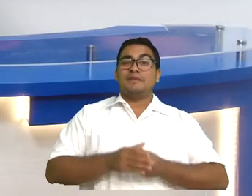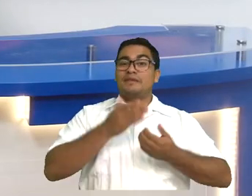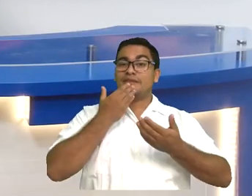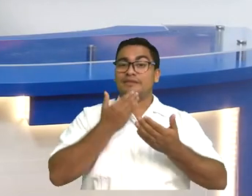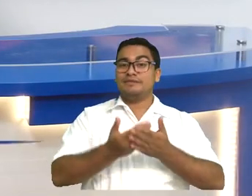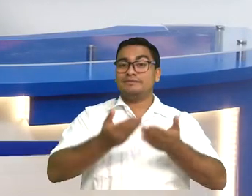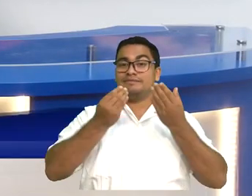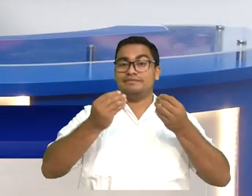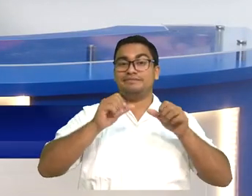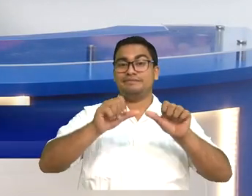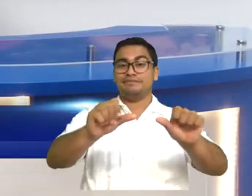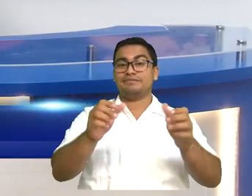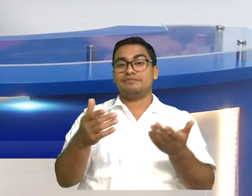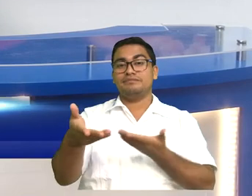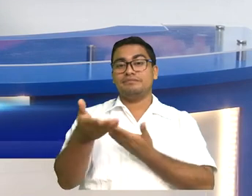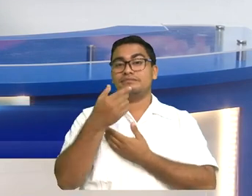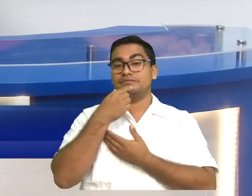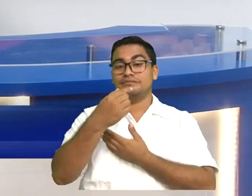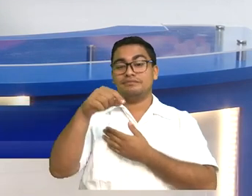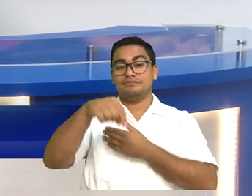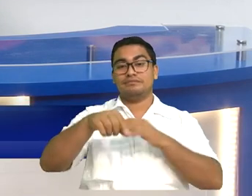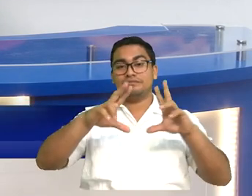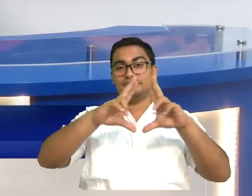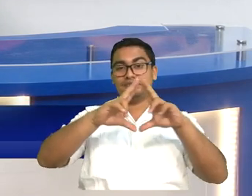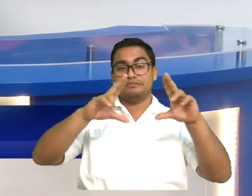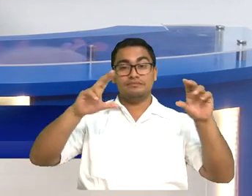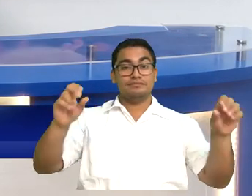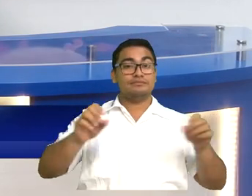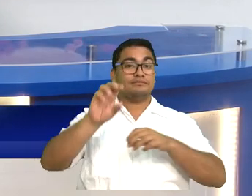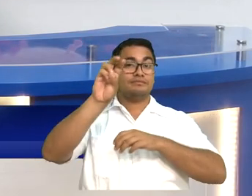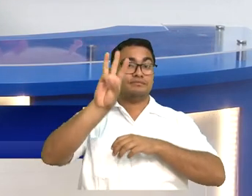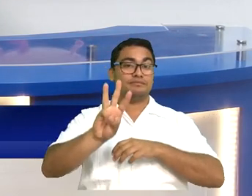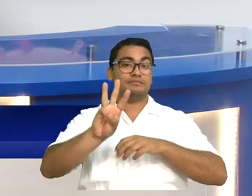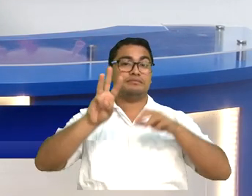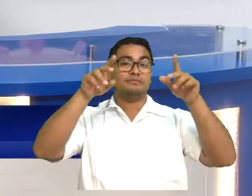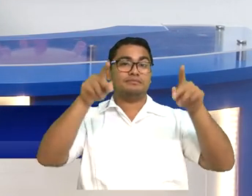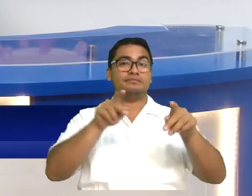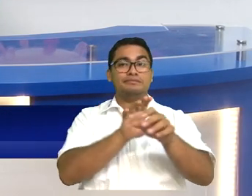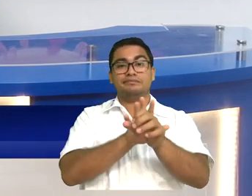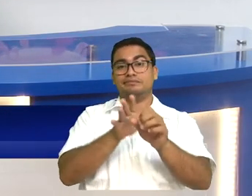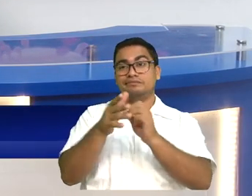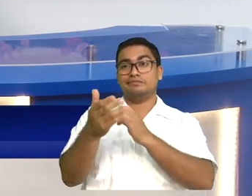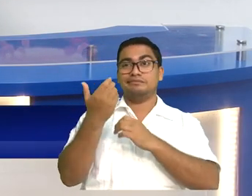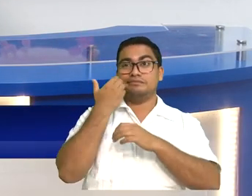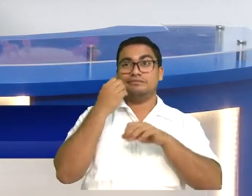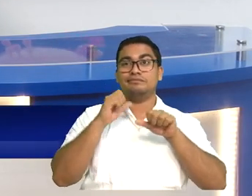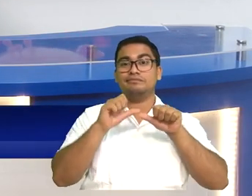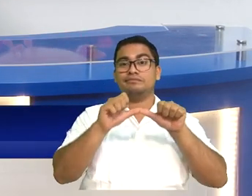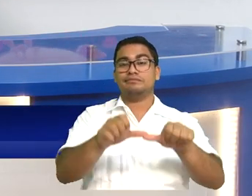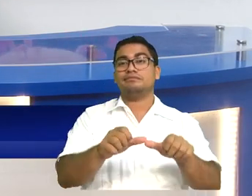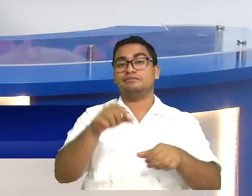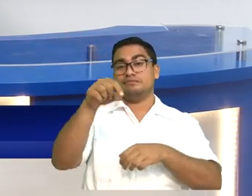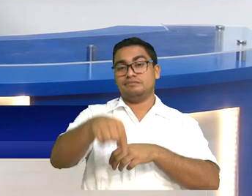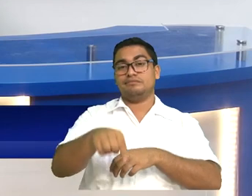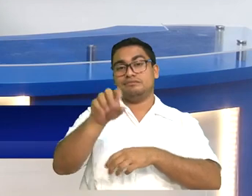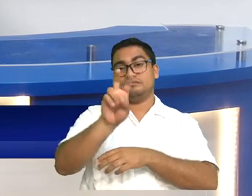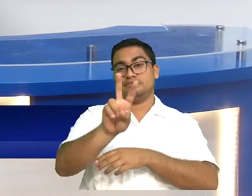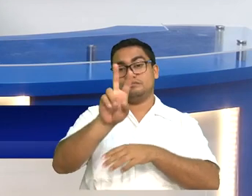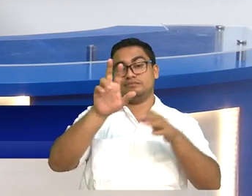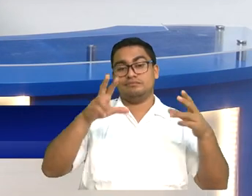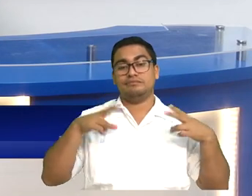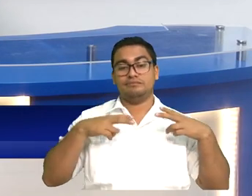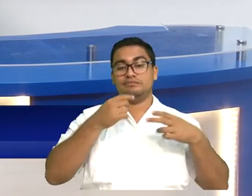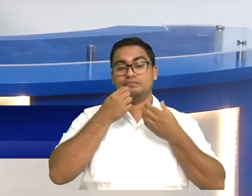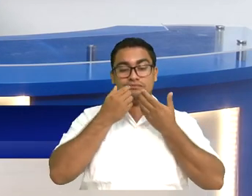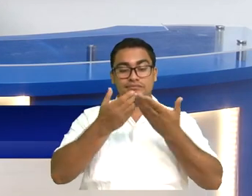Gracias por continuar con nosotros. En Nicaragua se mantienen los tres mismos casos confirmados de coronavirus hasta este 2 de abril, así